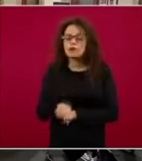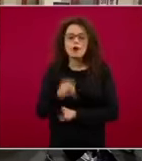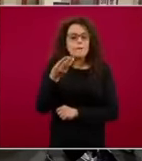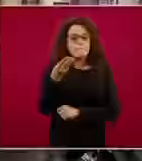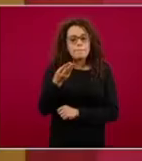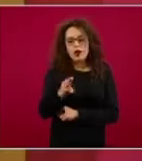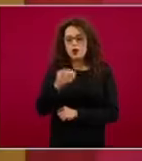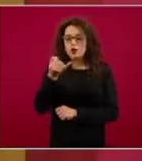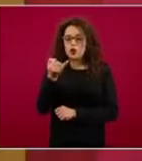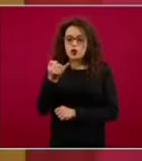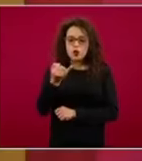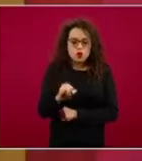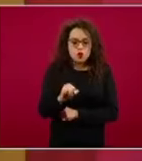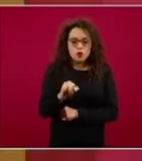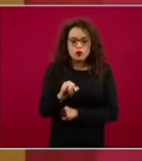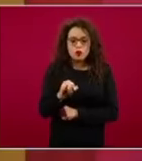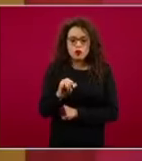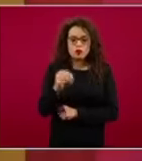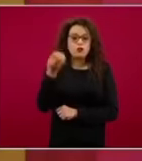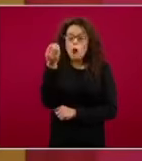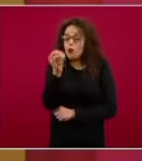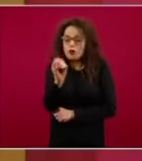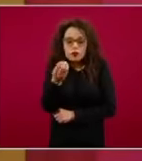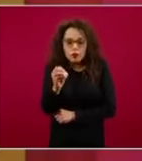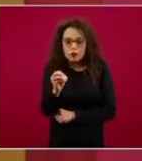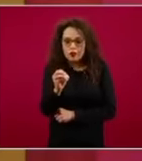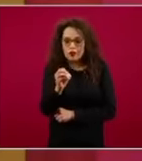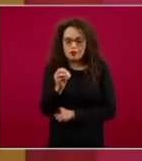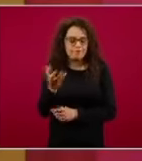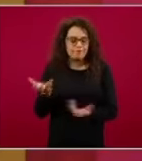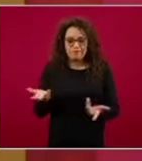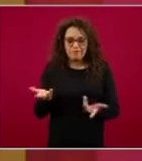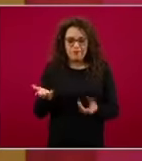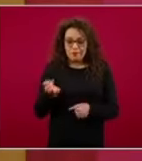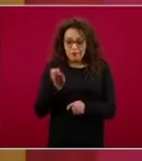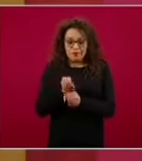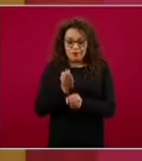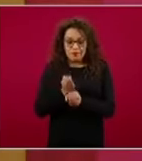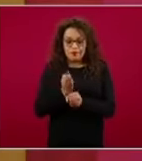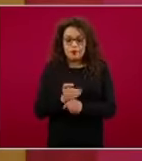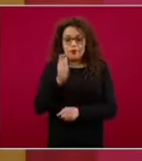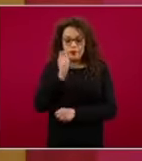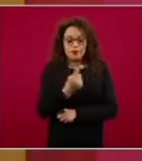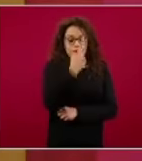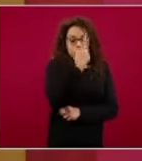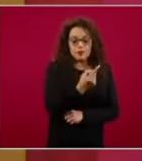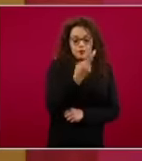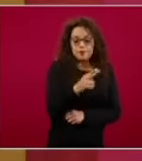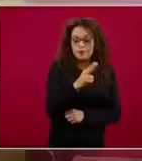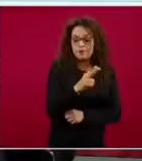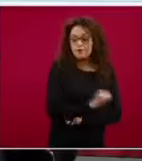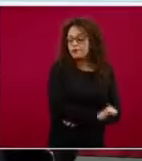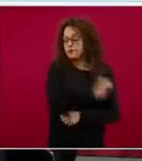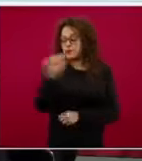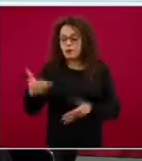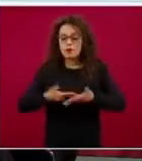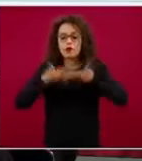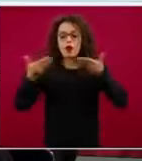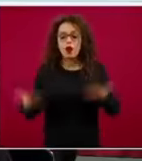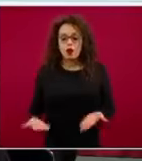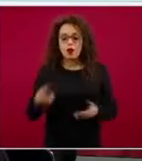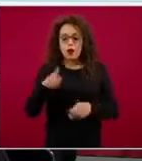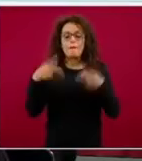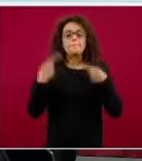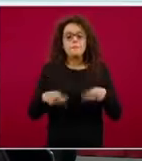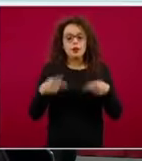de junio, tampoco las de octubre. Literalmente ahorita es del 1 de noviembre a la fecha, son